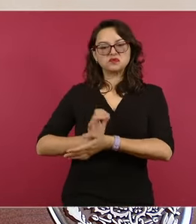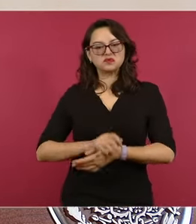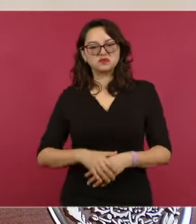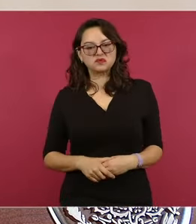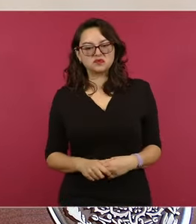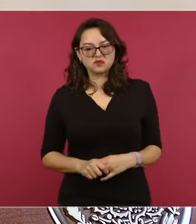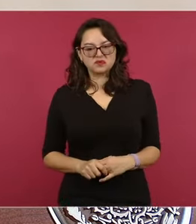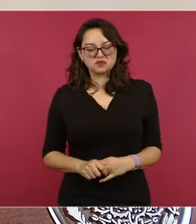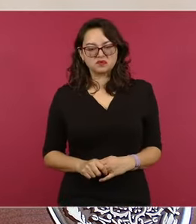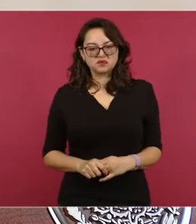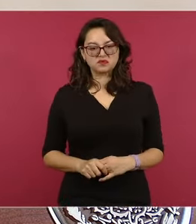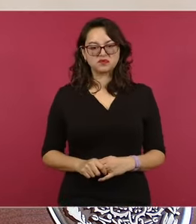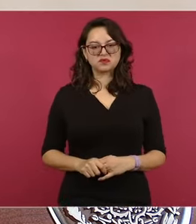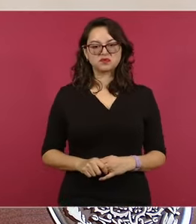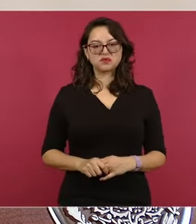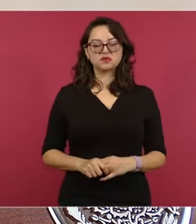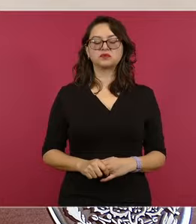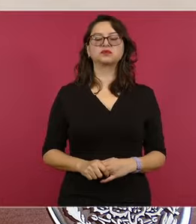porque